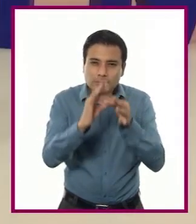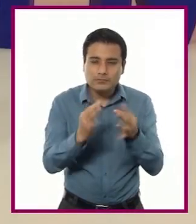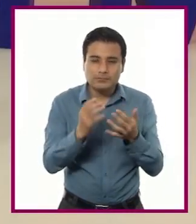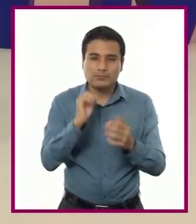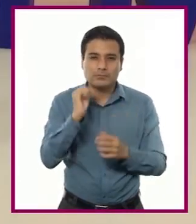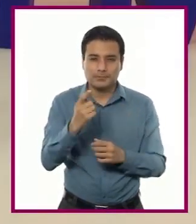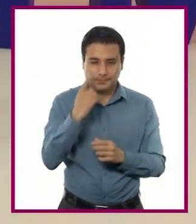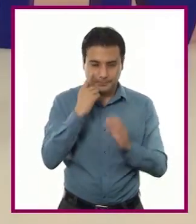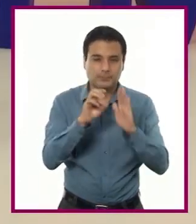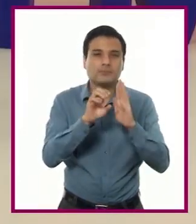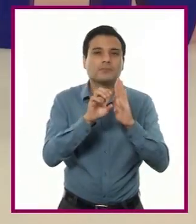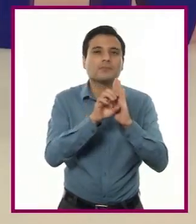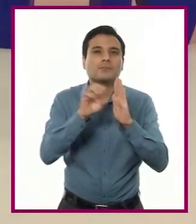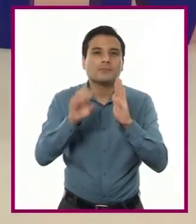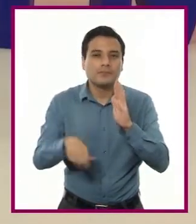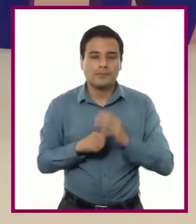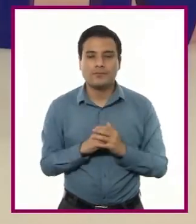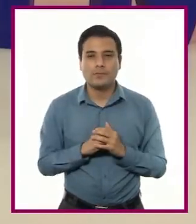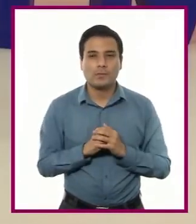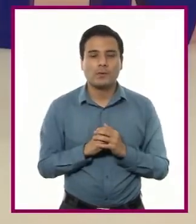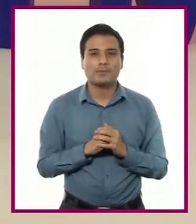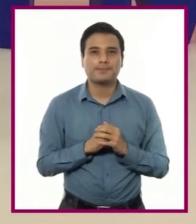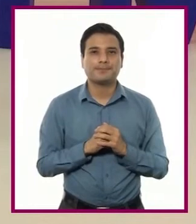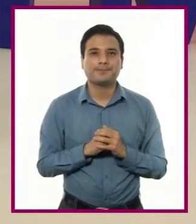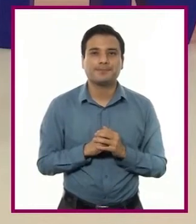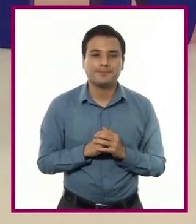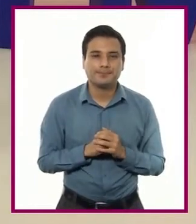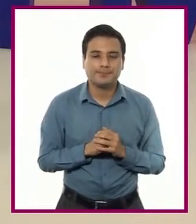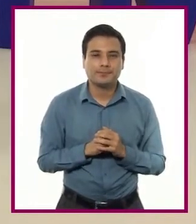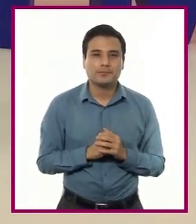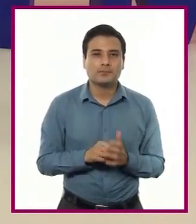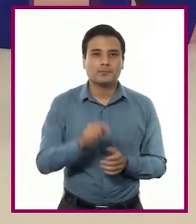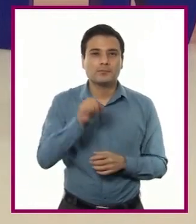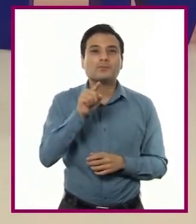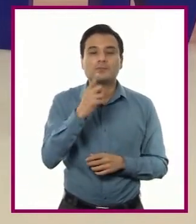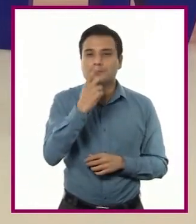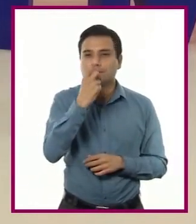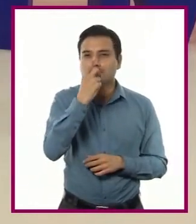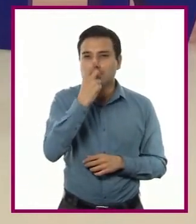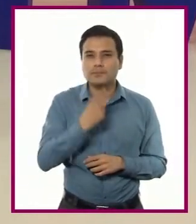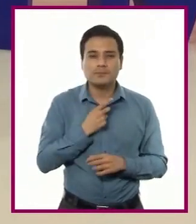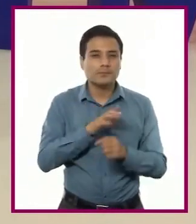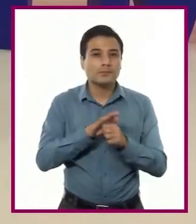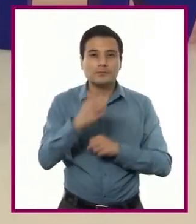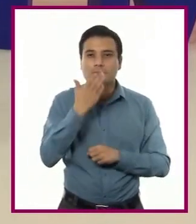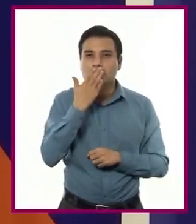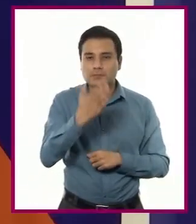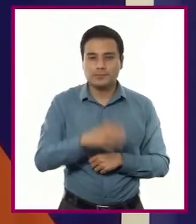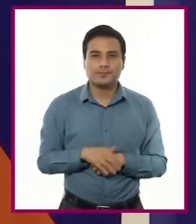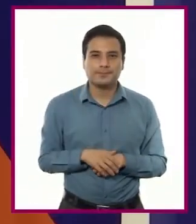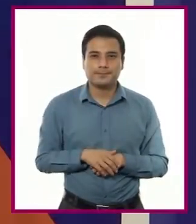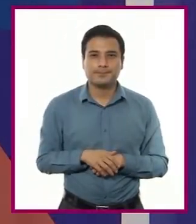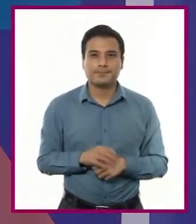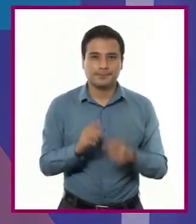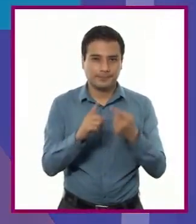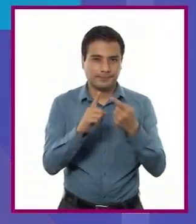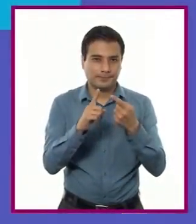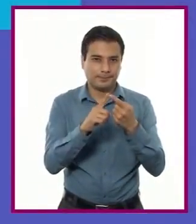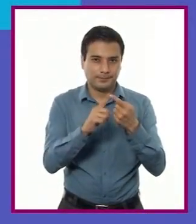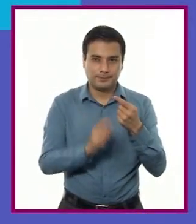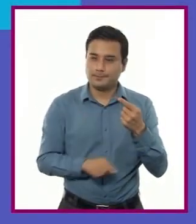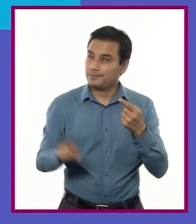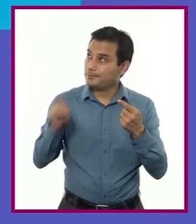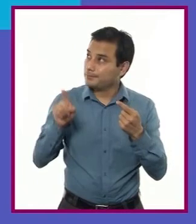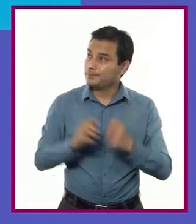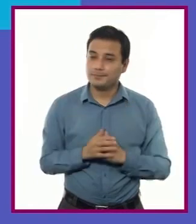el siguiente ejemplo. Elige la opción en la que la puntuación es correcta. Inciso A. Algunas sustancias